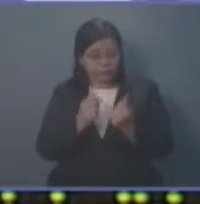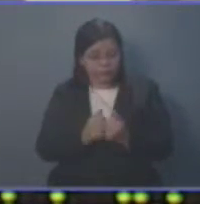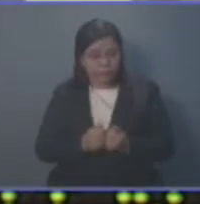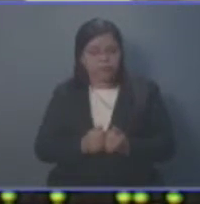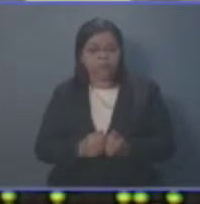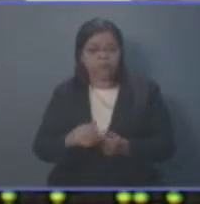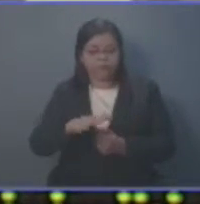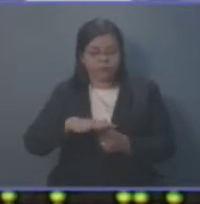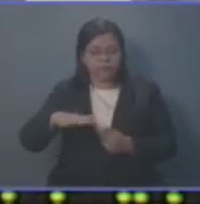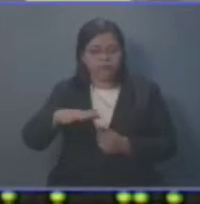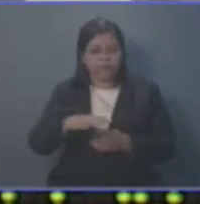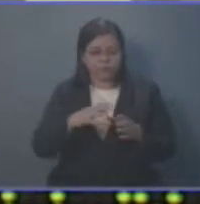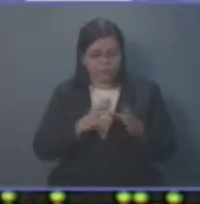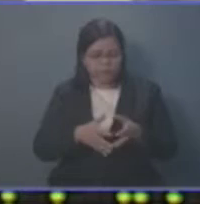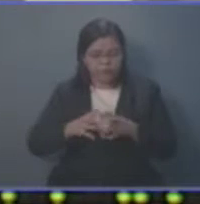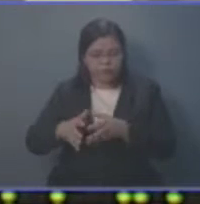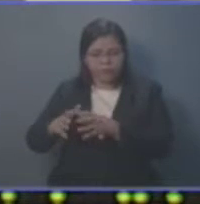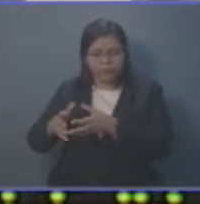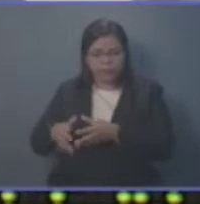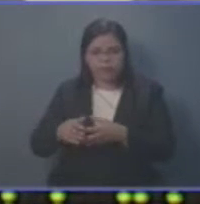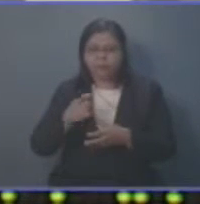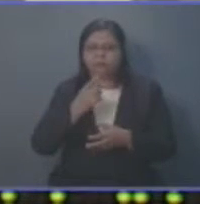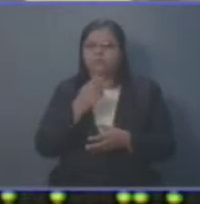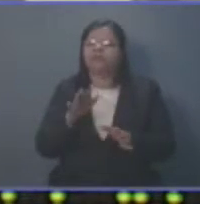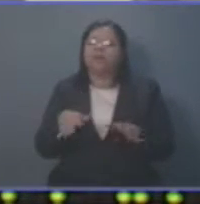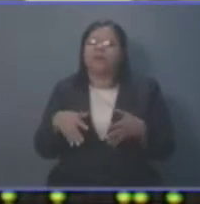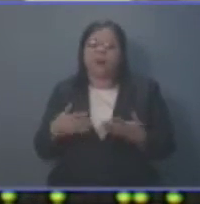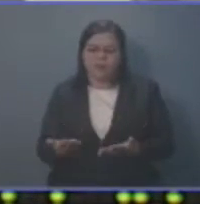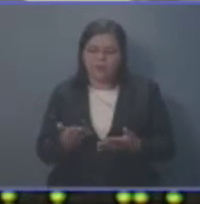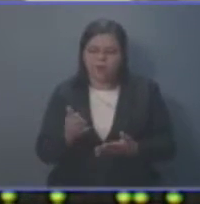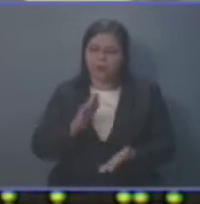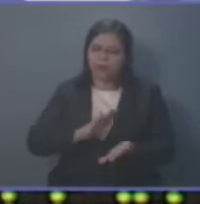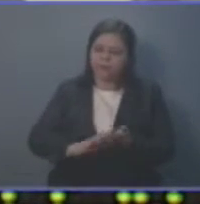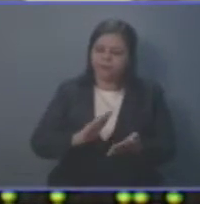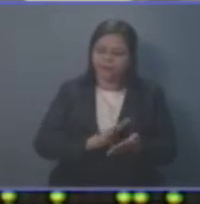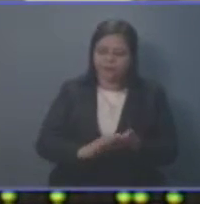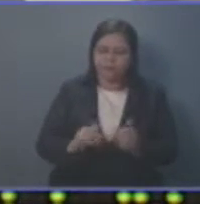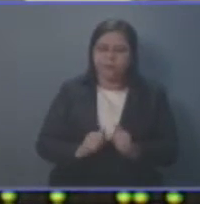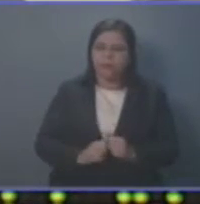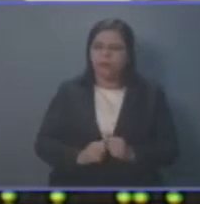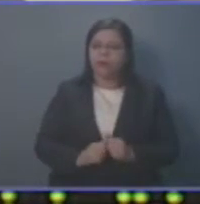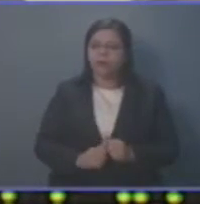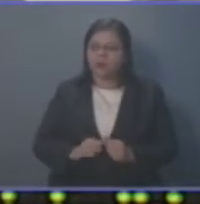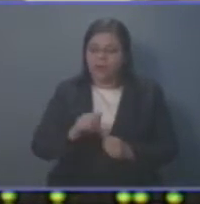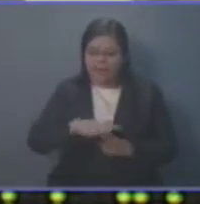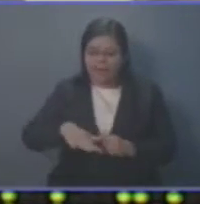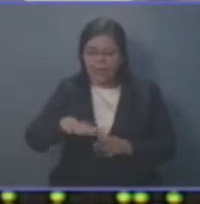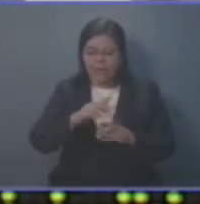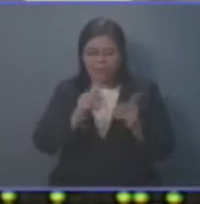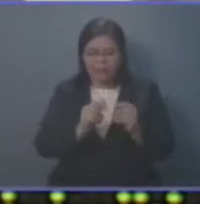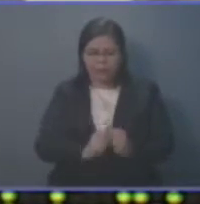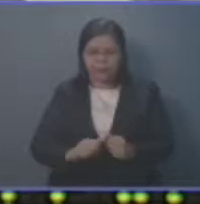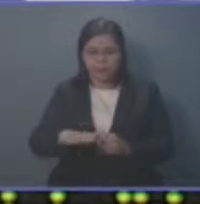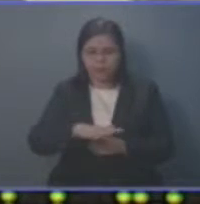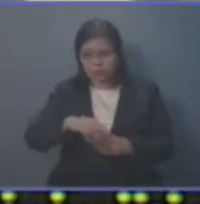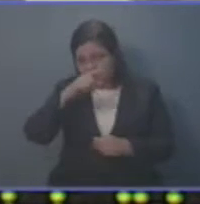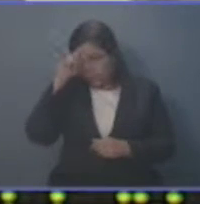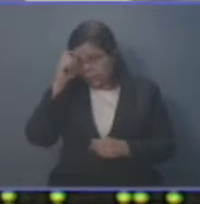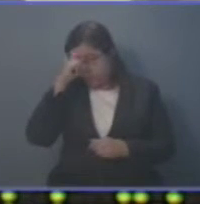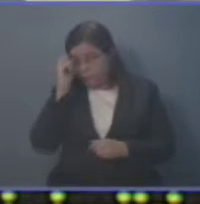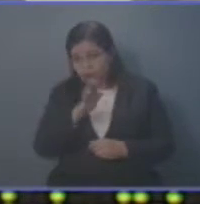rubro de agrupación, fuente de financiamiento y destino económico, se refuerza el rubro agrupación así. Unidad presupuestaria, línea de